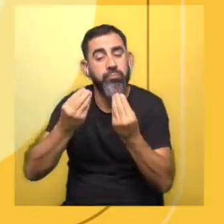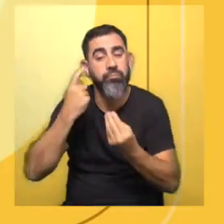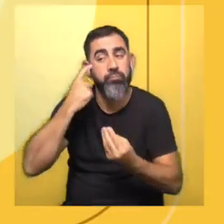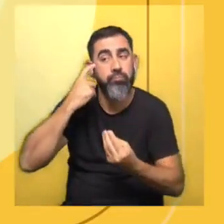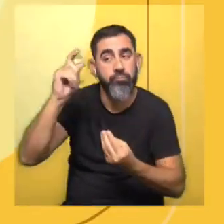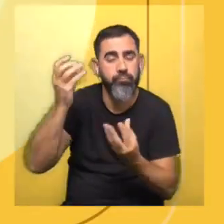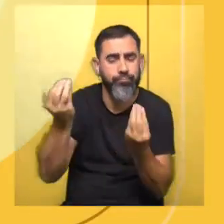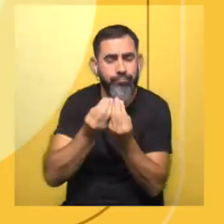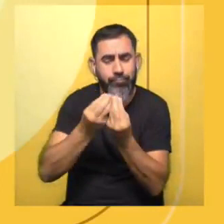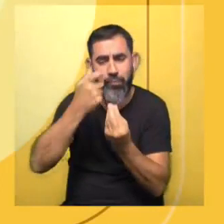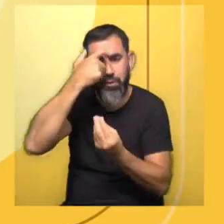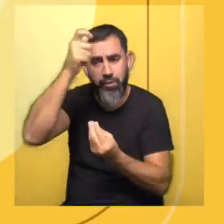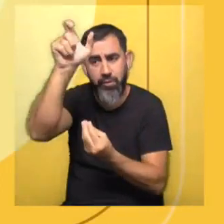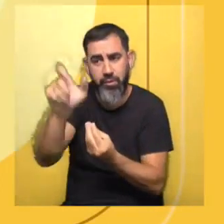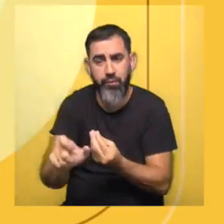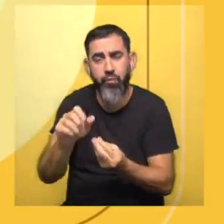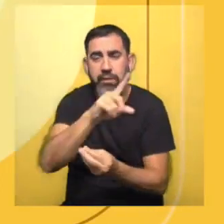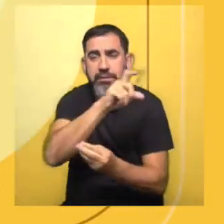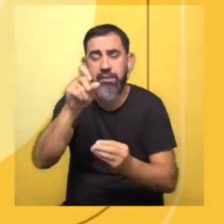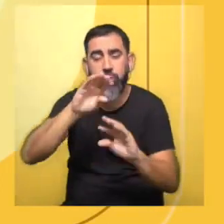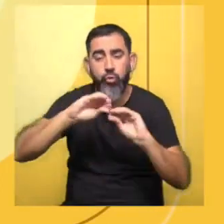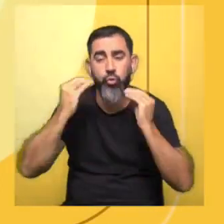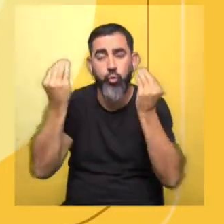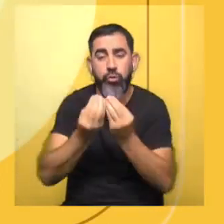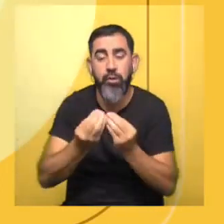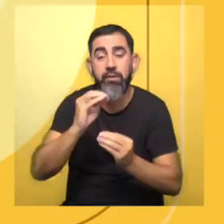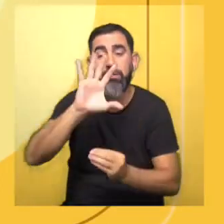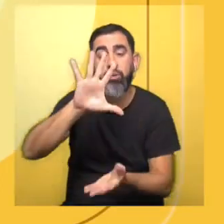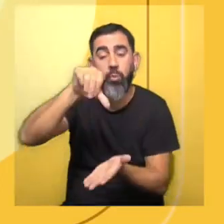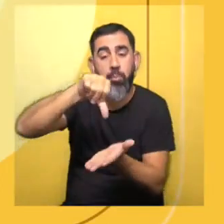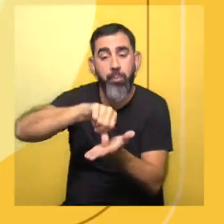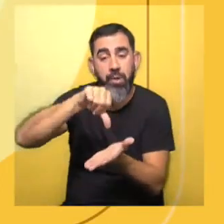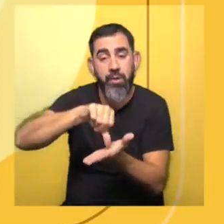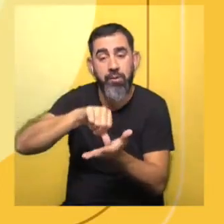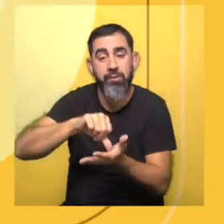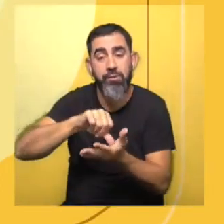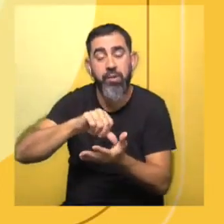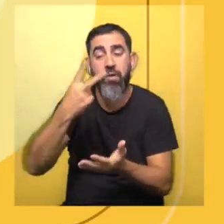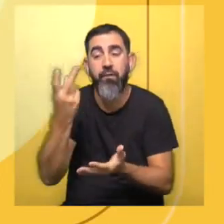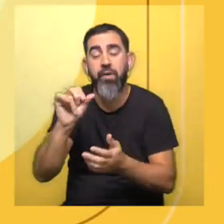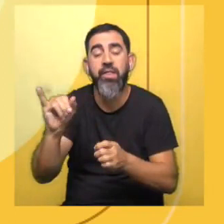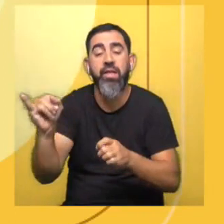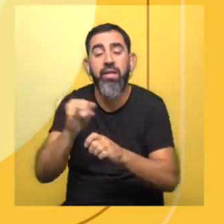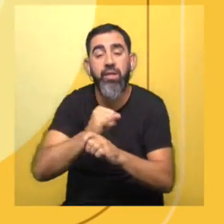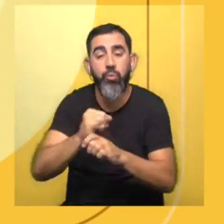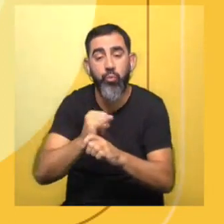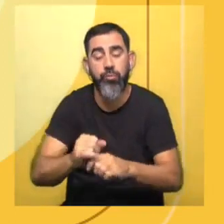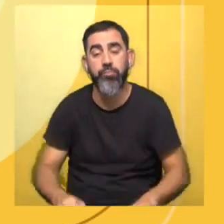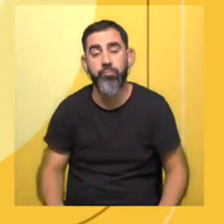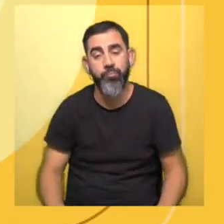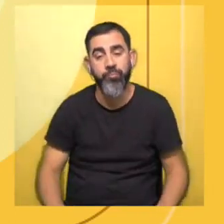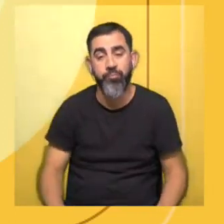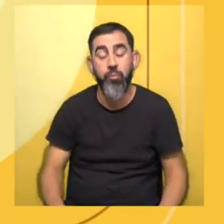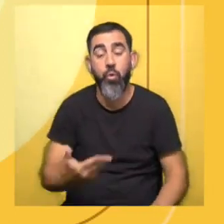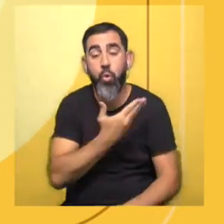un montón de científicos, de 100 científicos, de 5 países, de más de 20 instituciones, que impulsados por